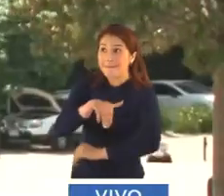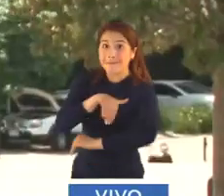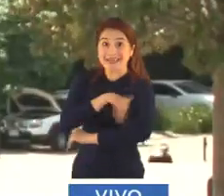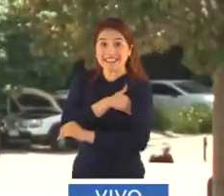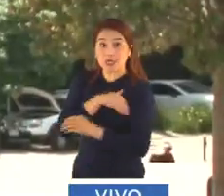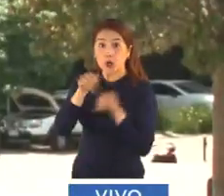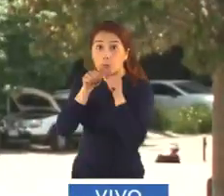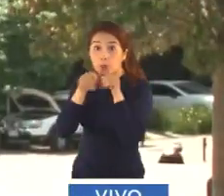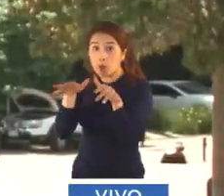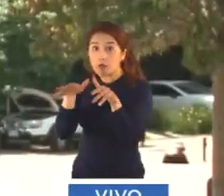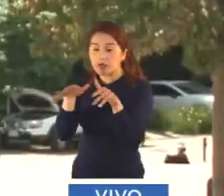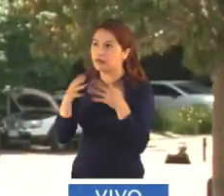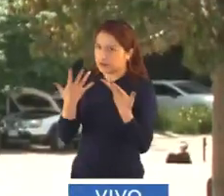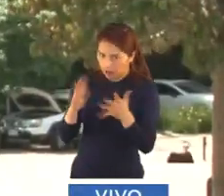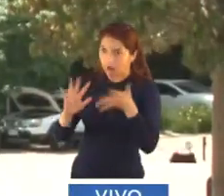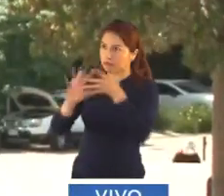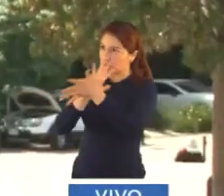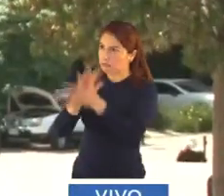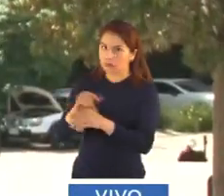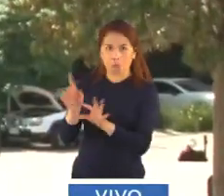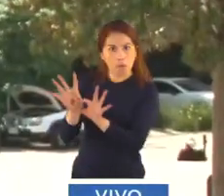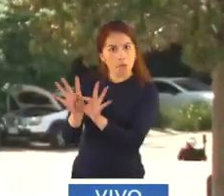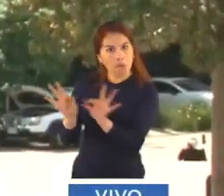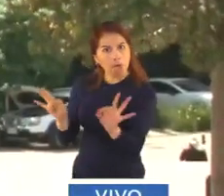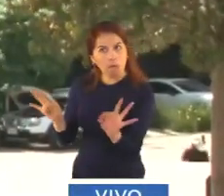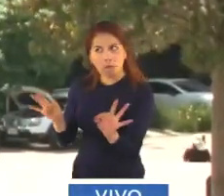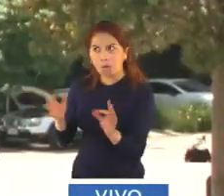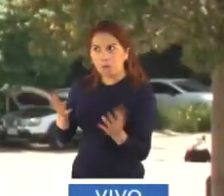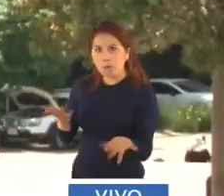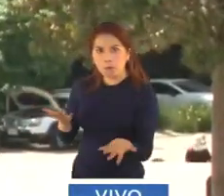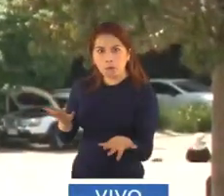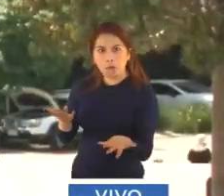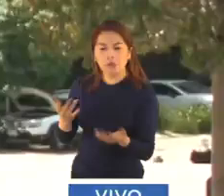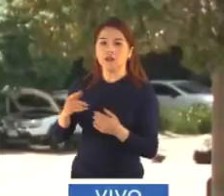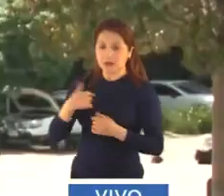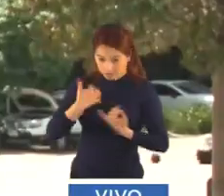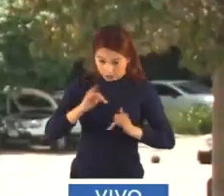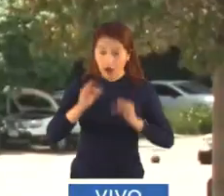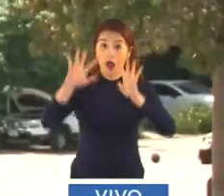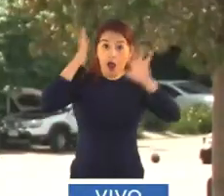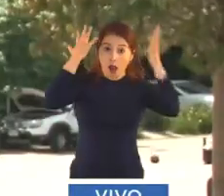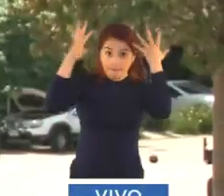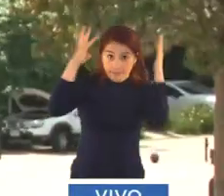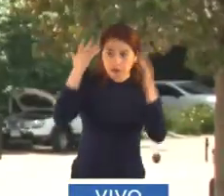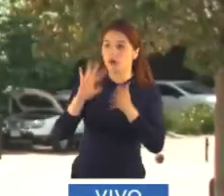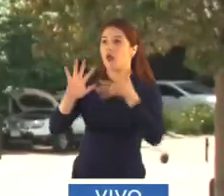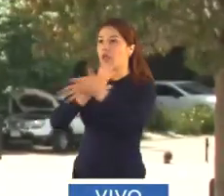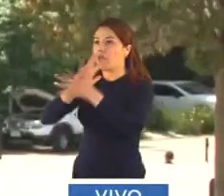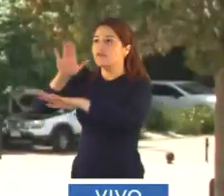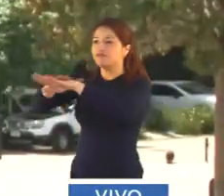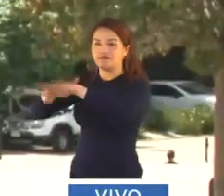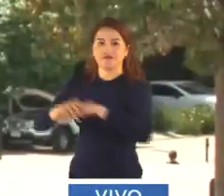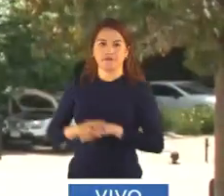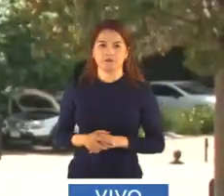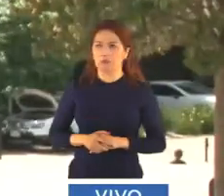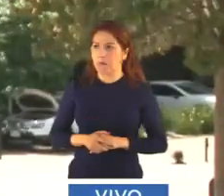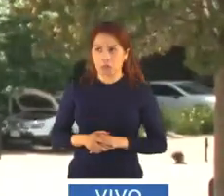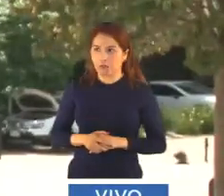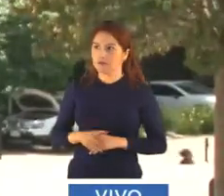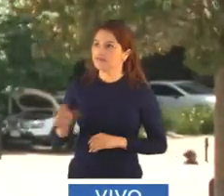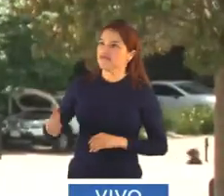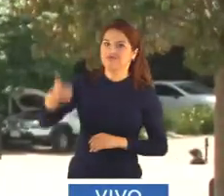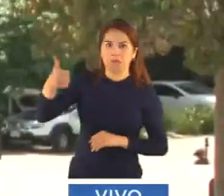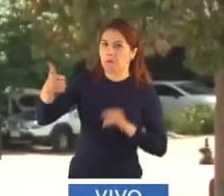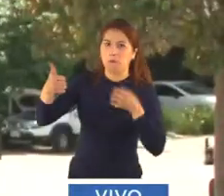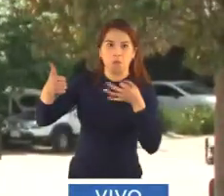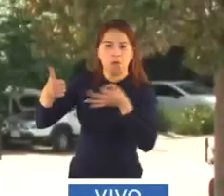través de los mismos campesinos que se acercaron hasta la institución y le contaron a él lo que estaba pasando y que además esas denuncias